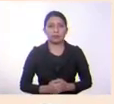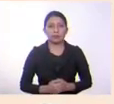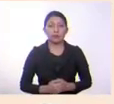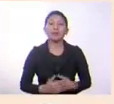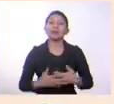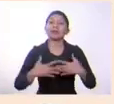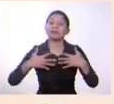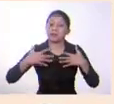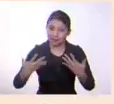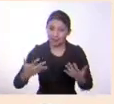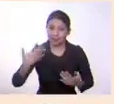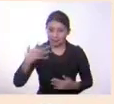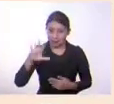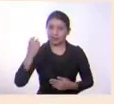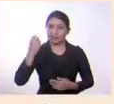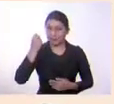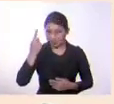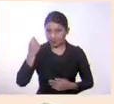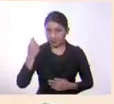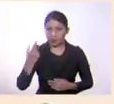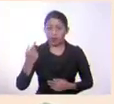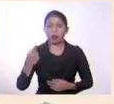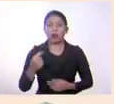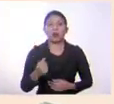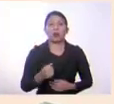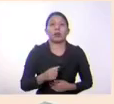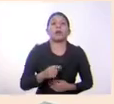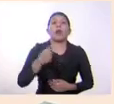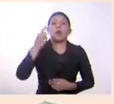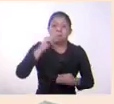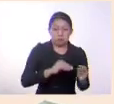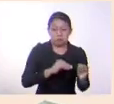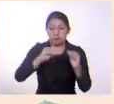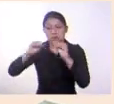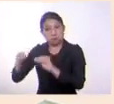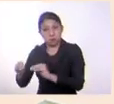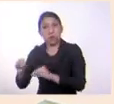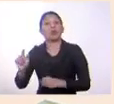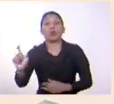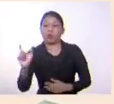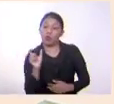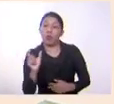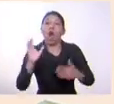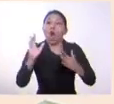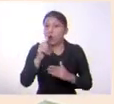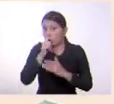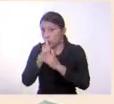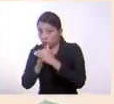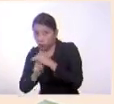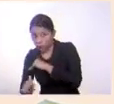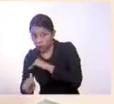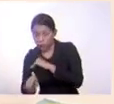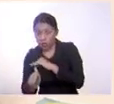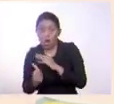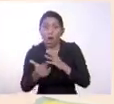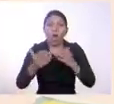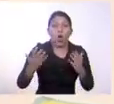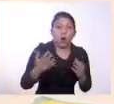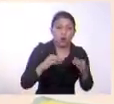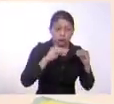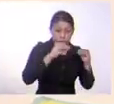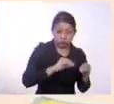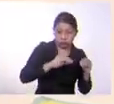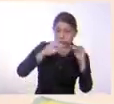Ahora ya escuchamos que puede ser regulada y de forma irregular. Y también agregamos estas dos palabras que son refugiado